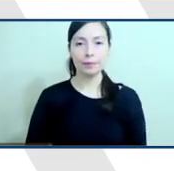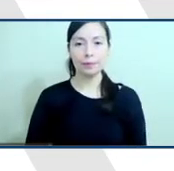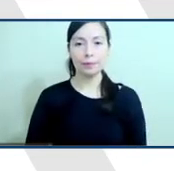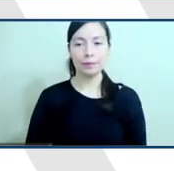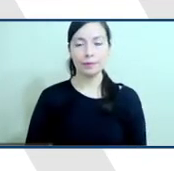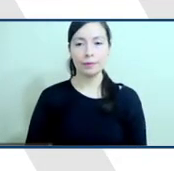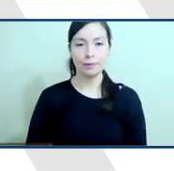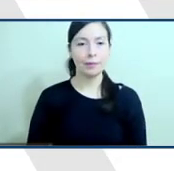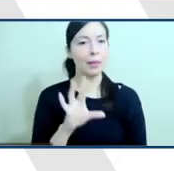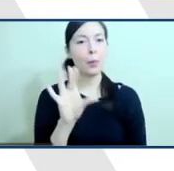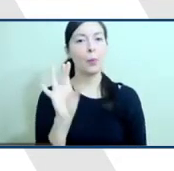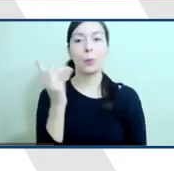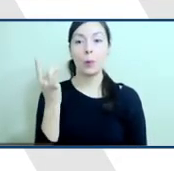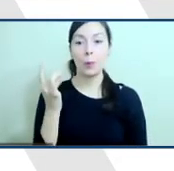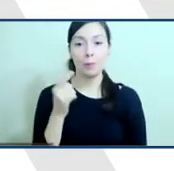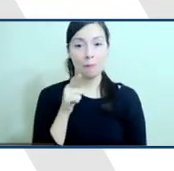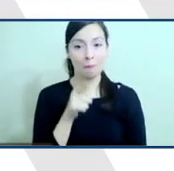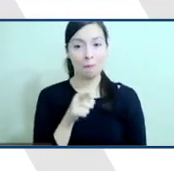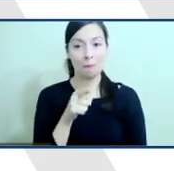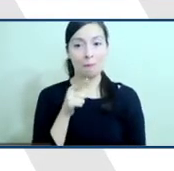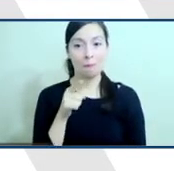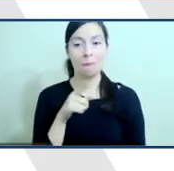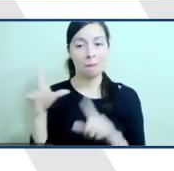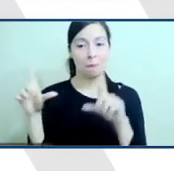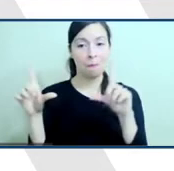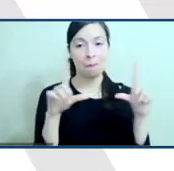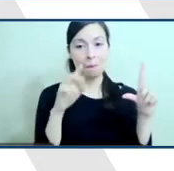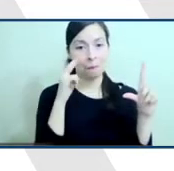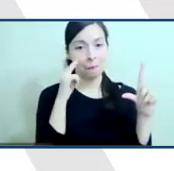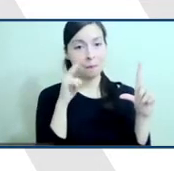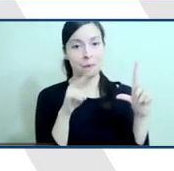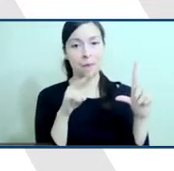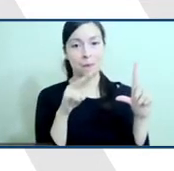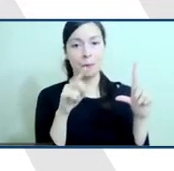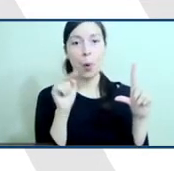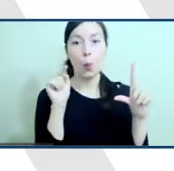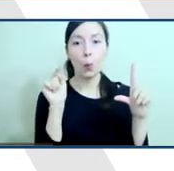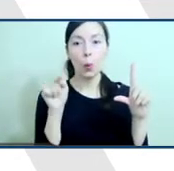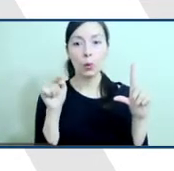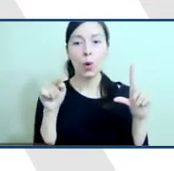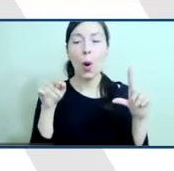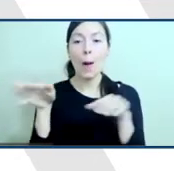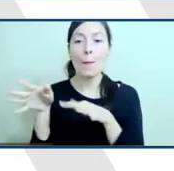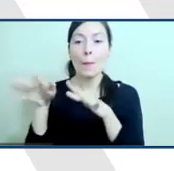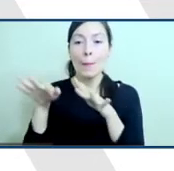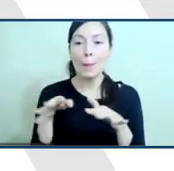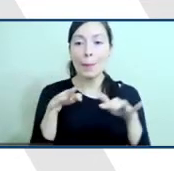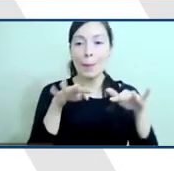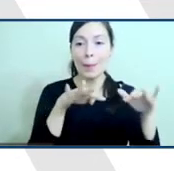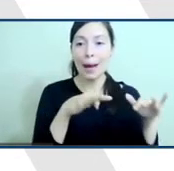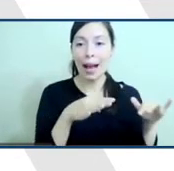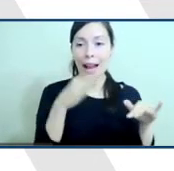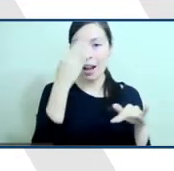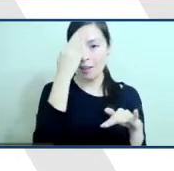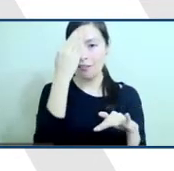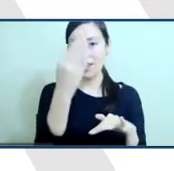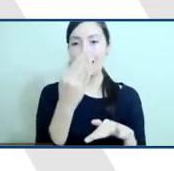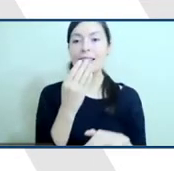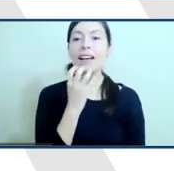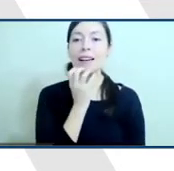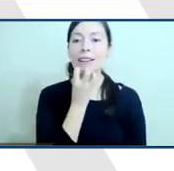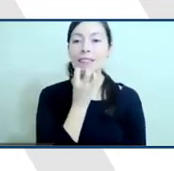Y me encontré con esto. Me encontré con que las coordenadas señalan un punto en el mar frente a la costa de